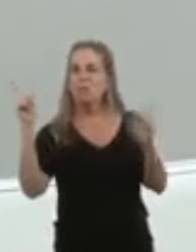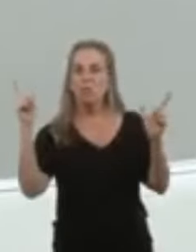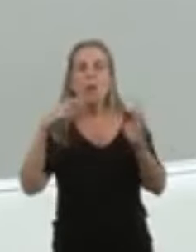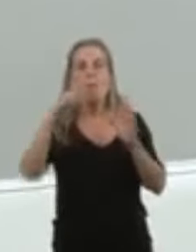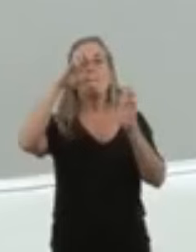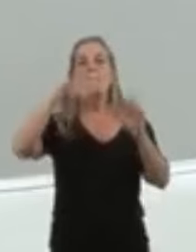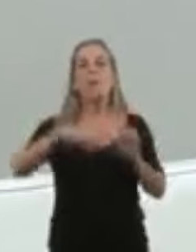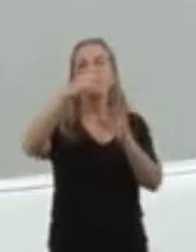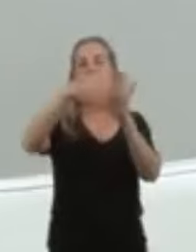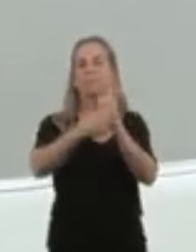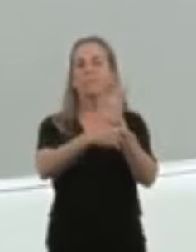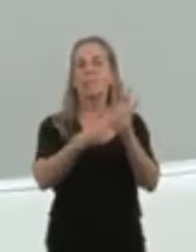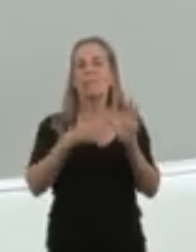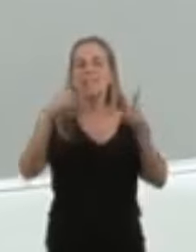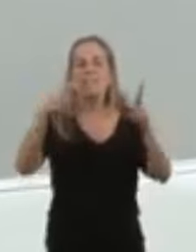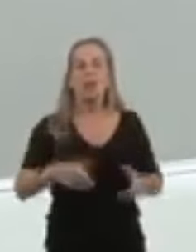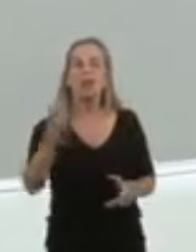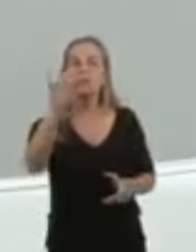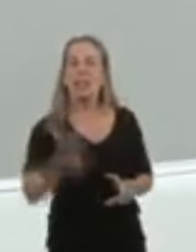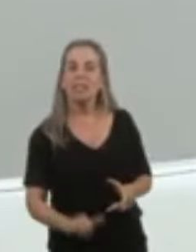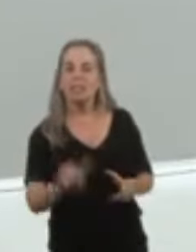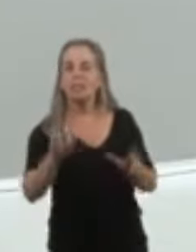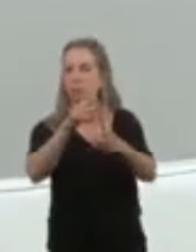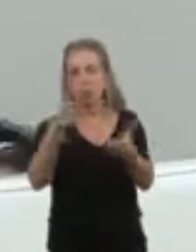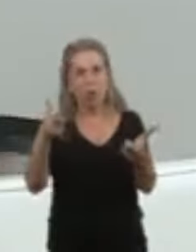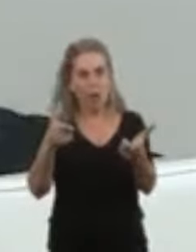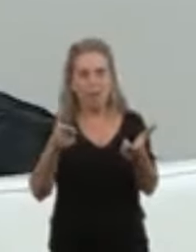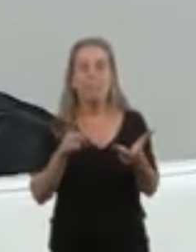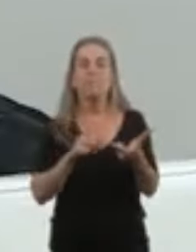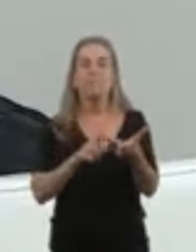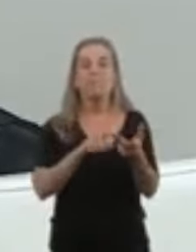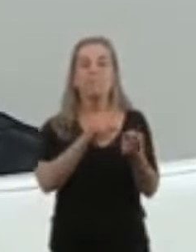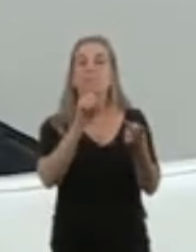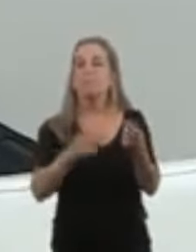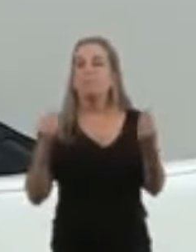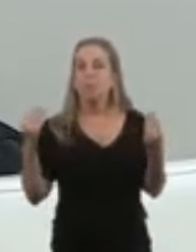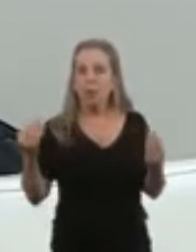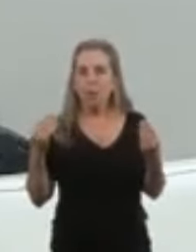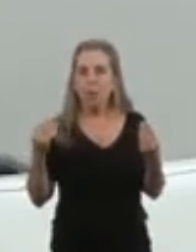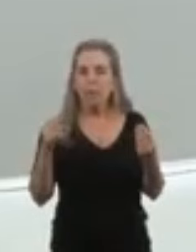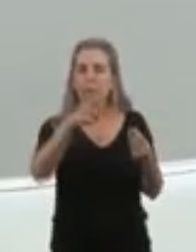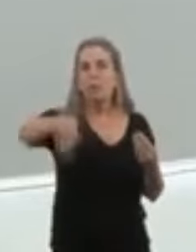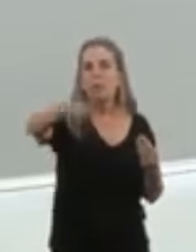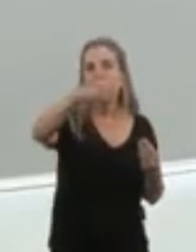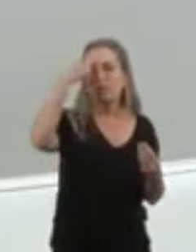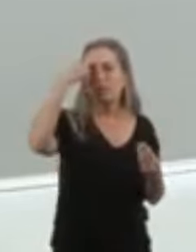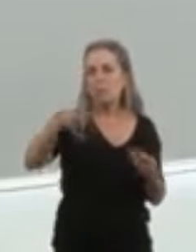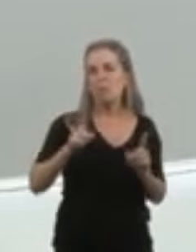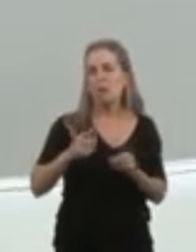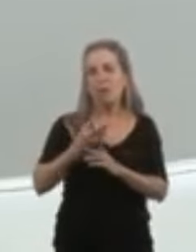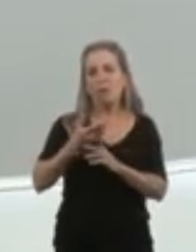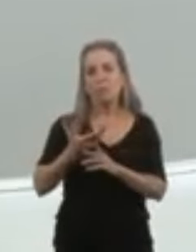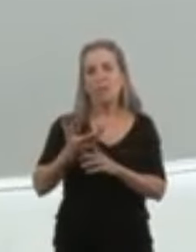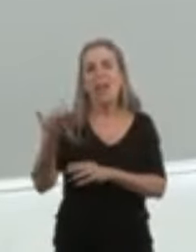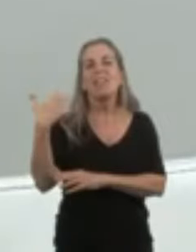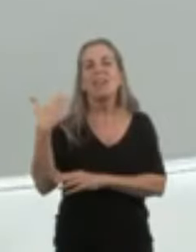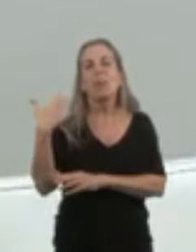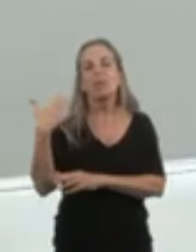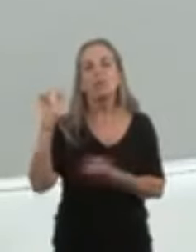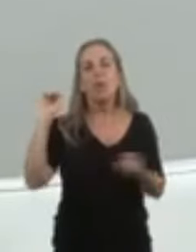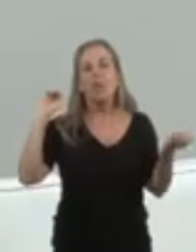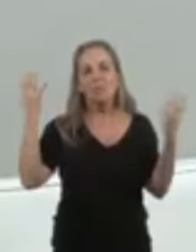si podías aclarar un poco eso y por el otro lado también qué evaluación hacen del del discurso del presidente en Estados Unidos